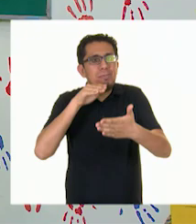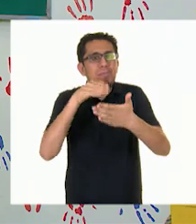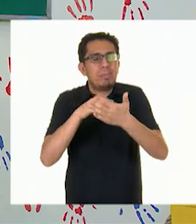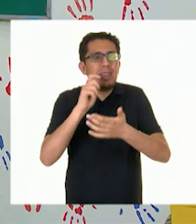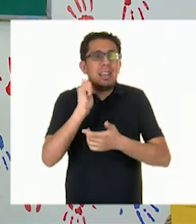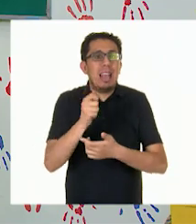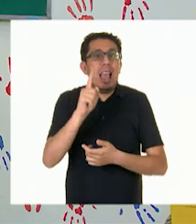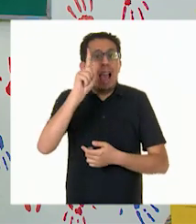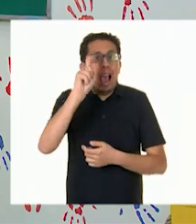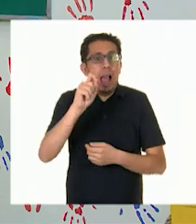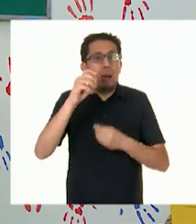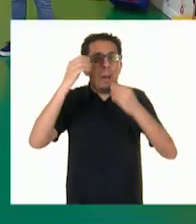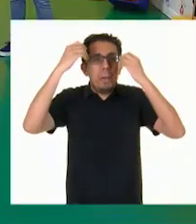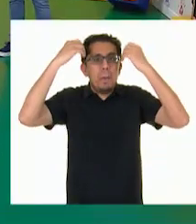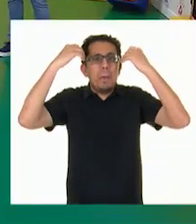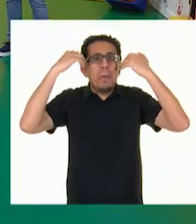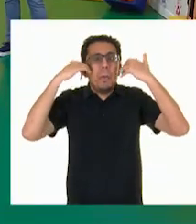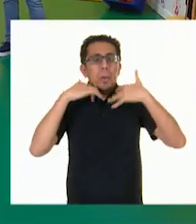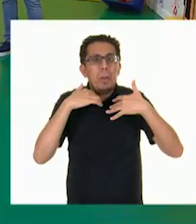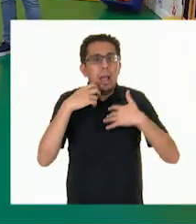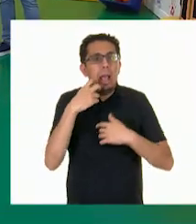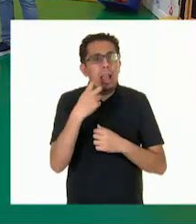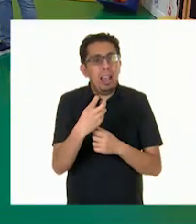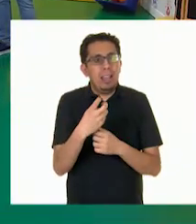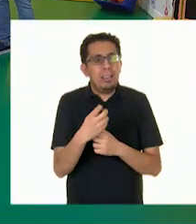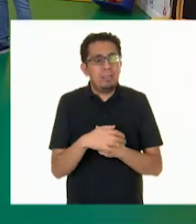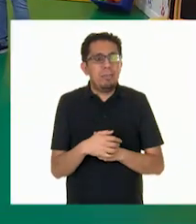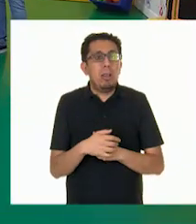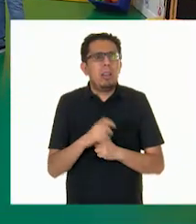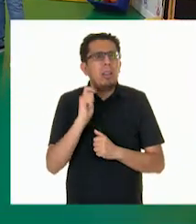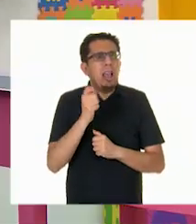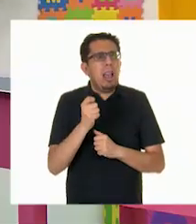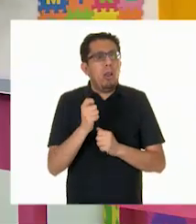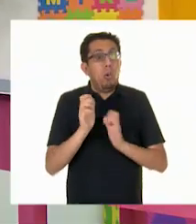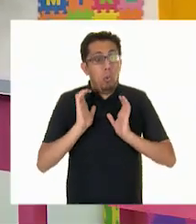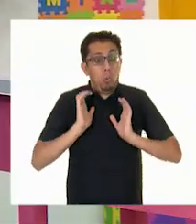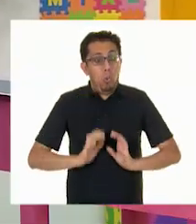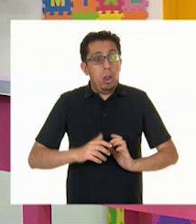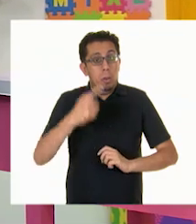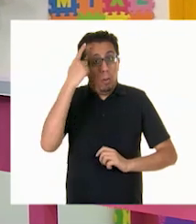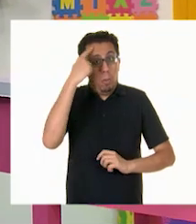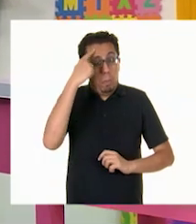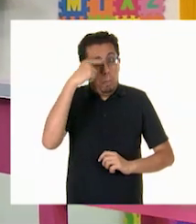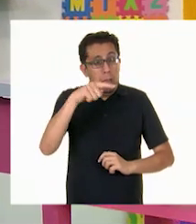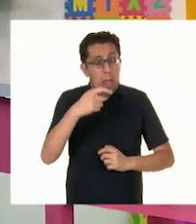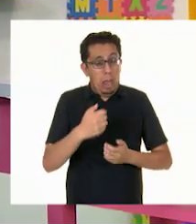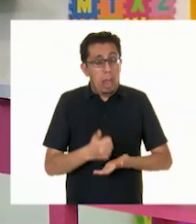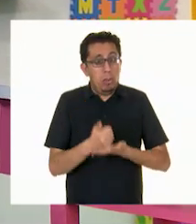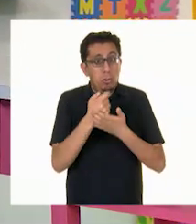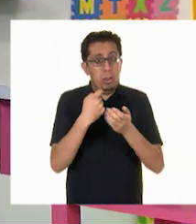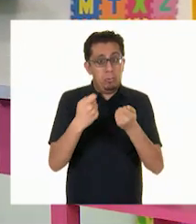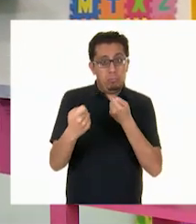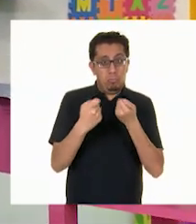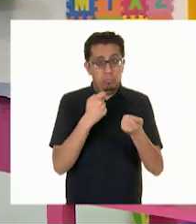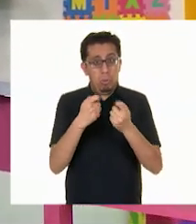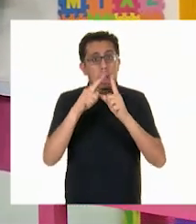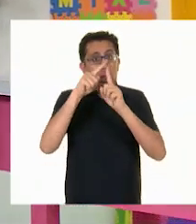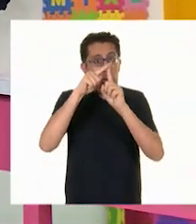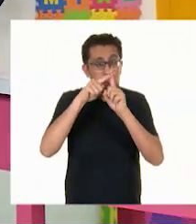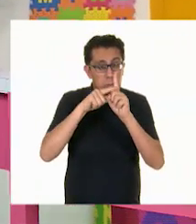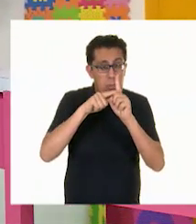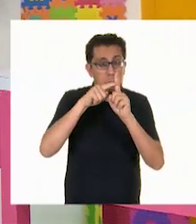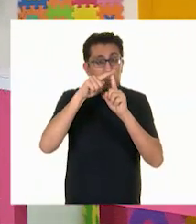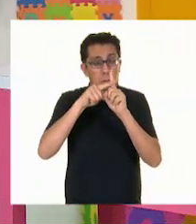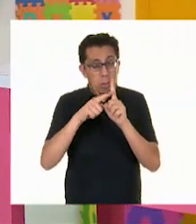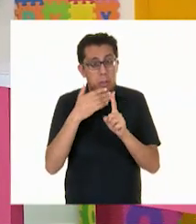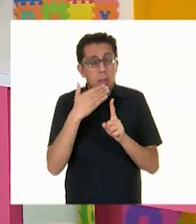sudor. El sudor. Y el sudor es un mecanismo que tiene nuestro cuerpo para regular la temperatura. Por eso es que si